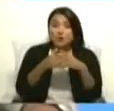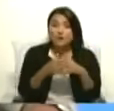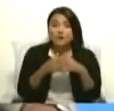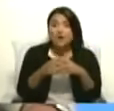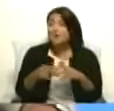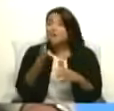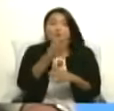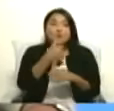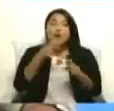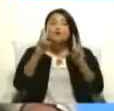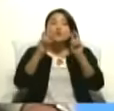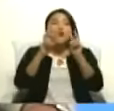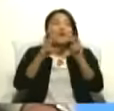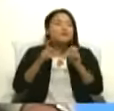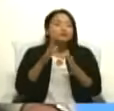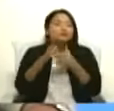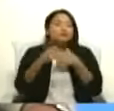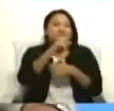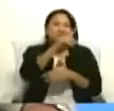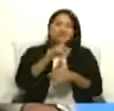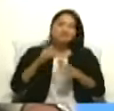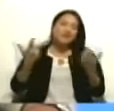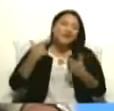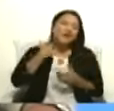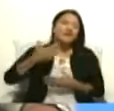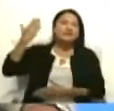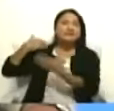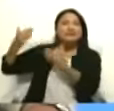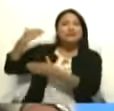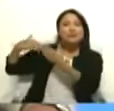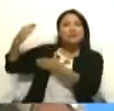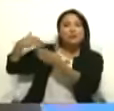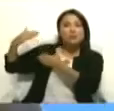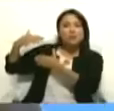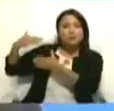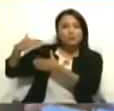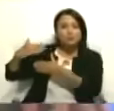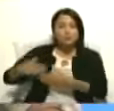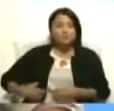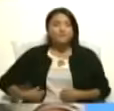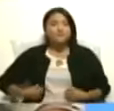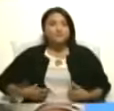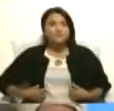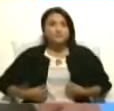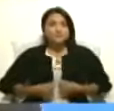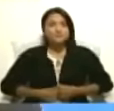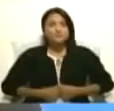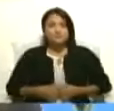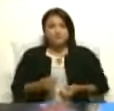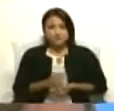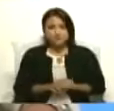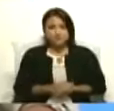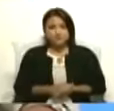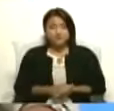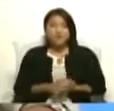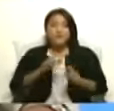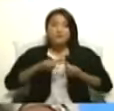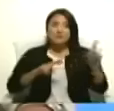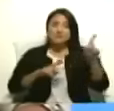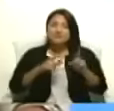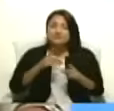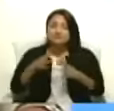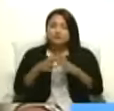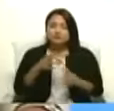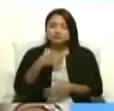modernidad de los sistemas electorales actuales pero aún así lo que más les arde